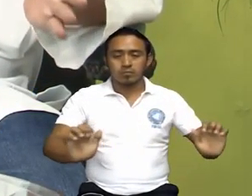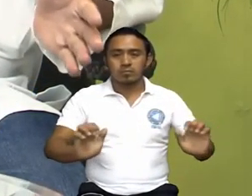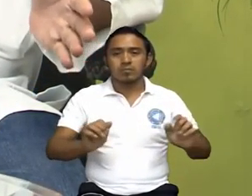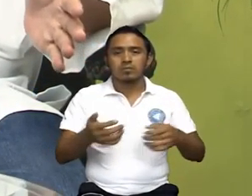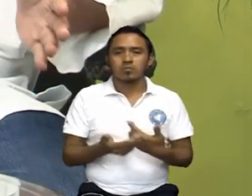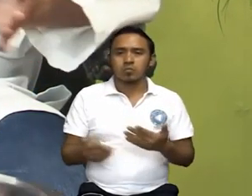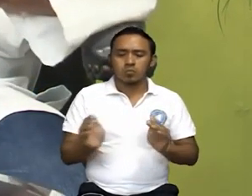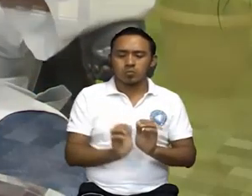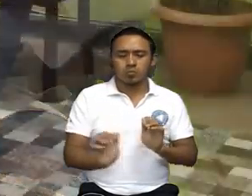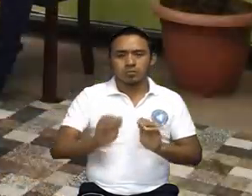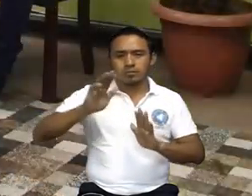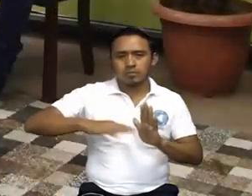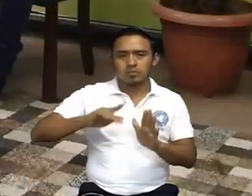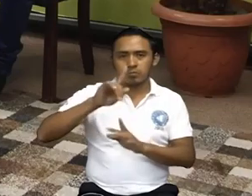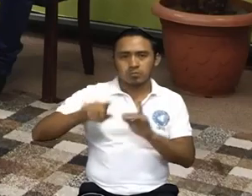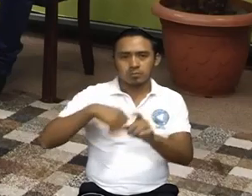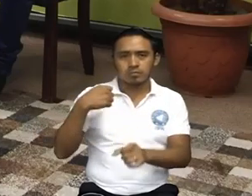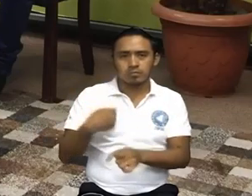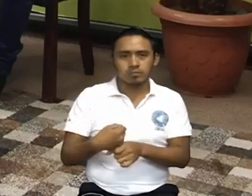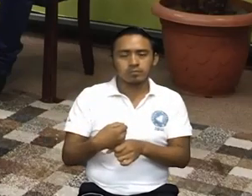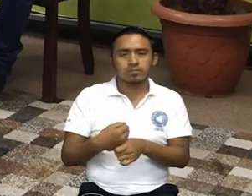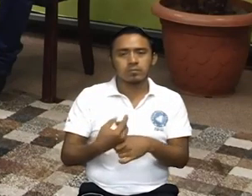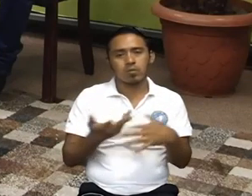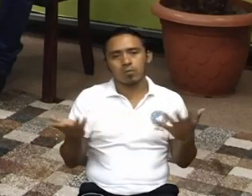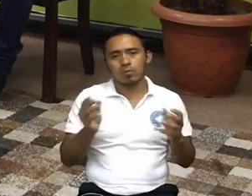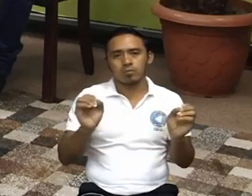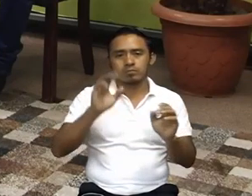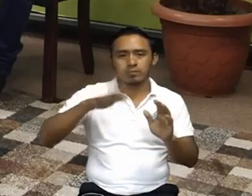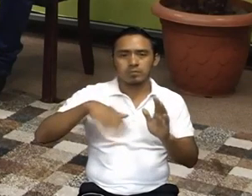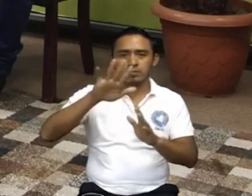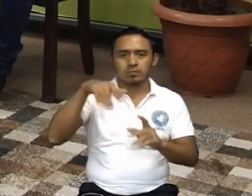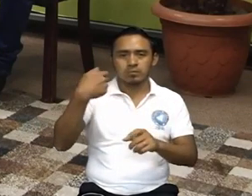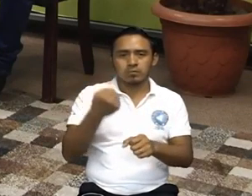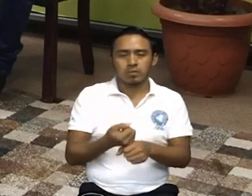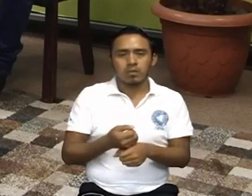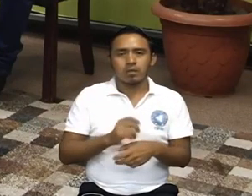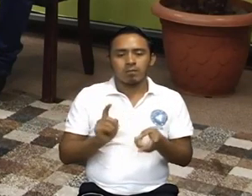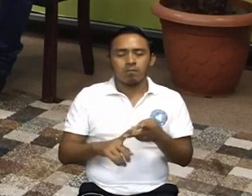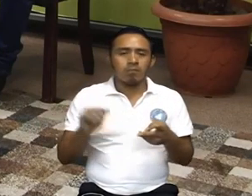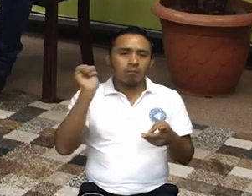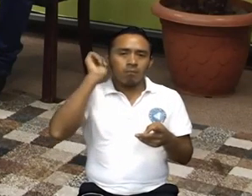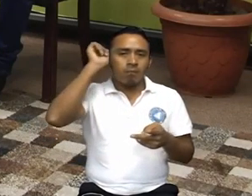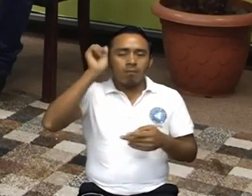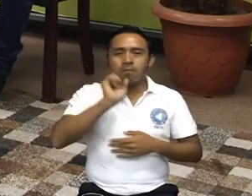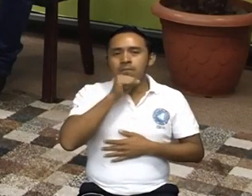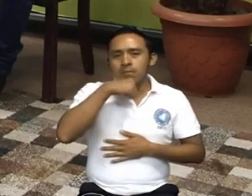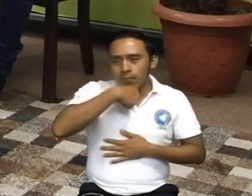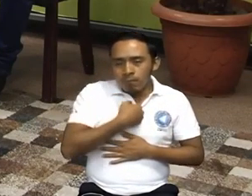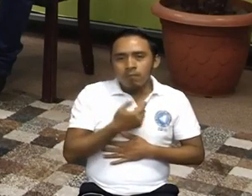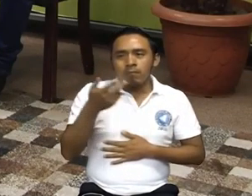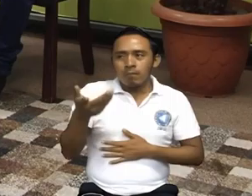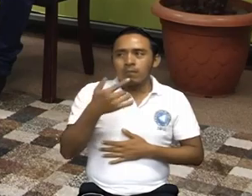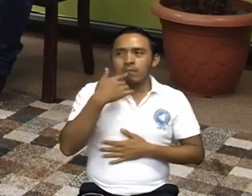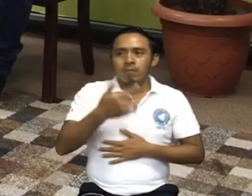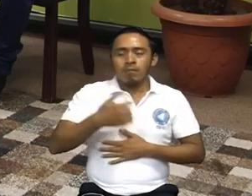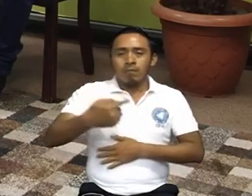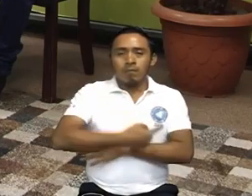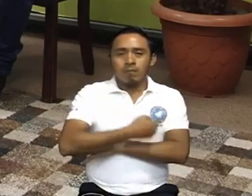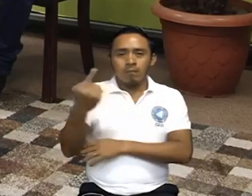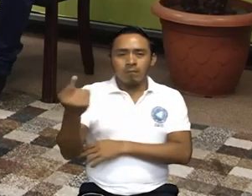niños pequeños, menores de un año o menores de 5 años, están los adultos mayores, casualmente, ¿verdad? Que hoy el